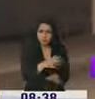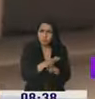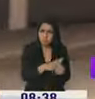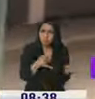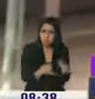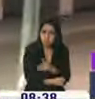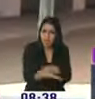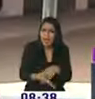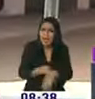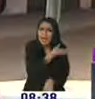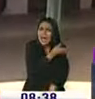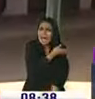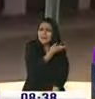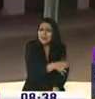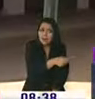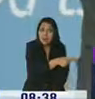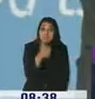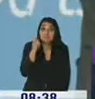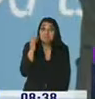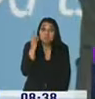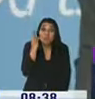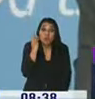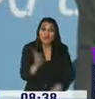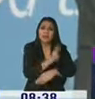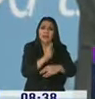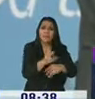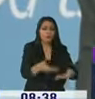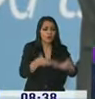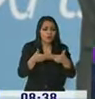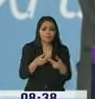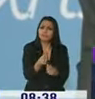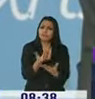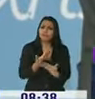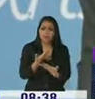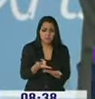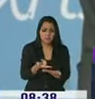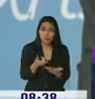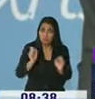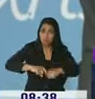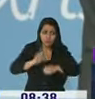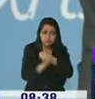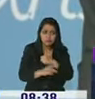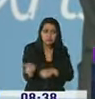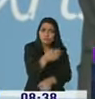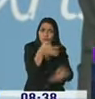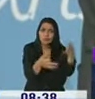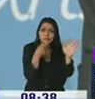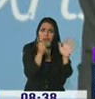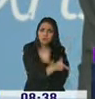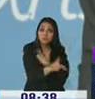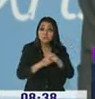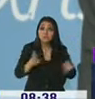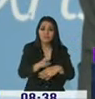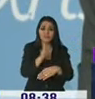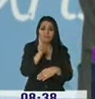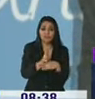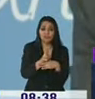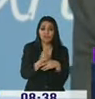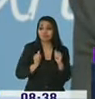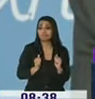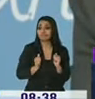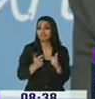arrestado. Una vez que ella tenía el informe, tenía toda la potestad para judicializar el tema, la rectora no lo hace